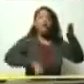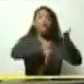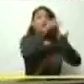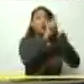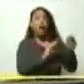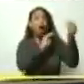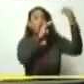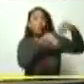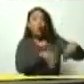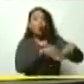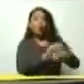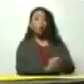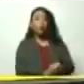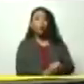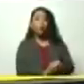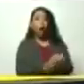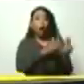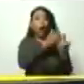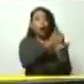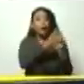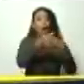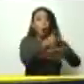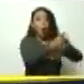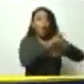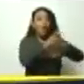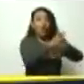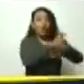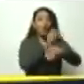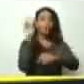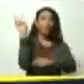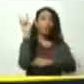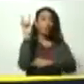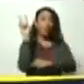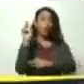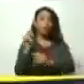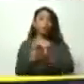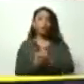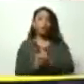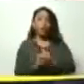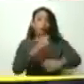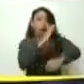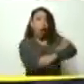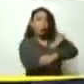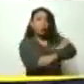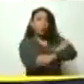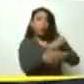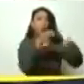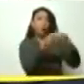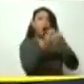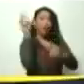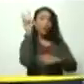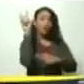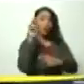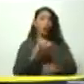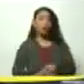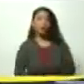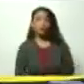entre el gobierno de Venezuela y la oposición venezolana